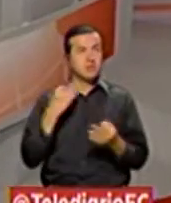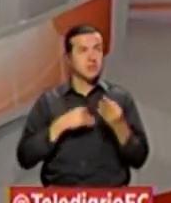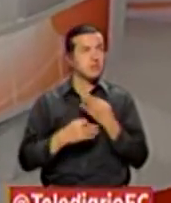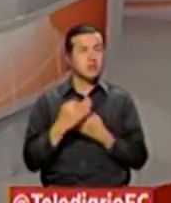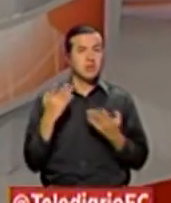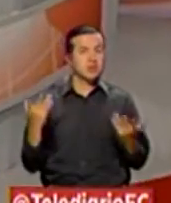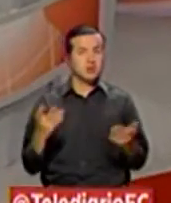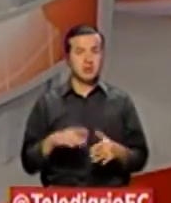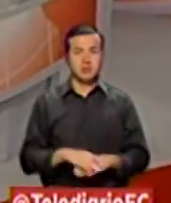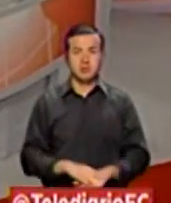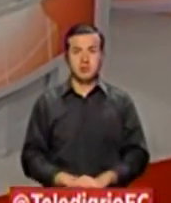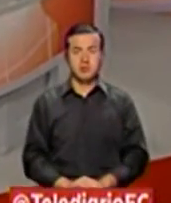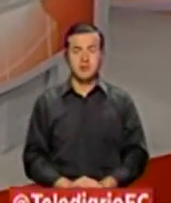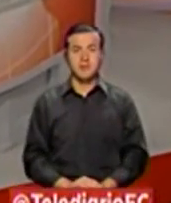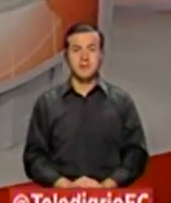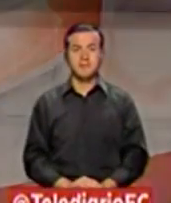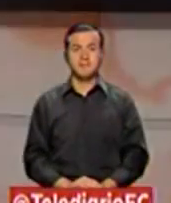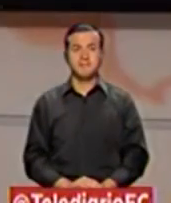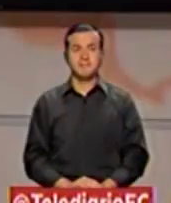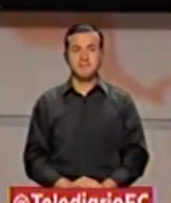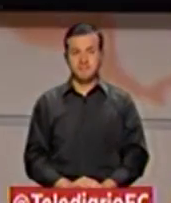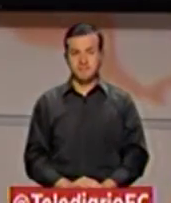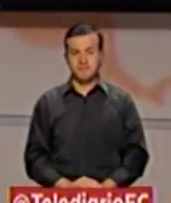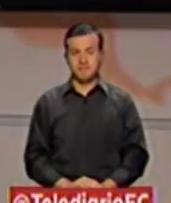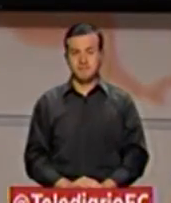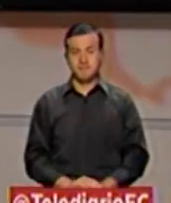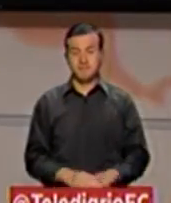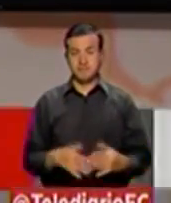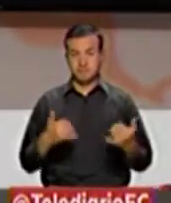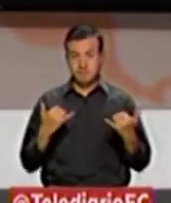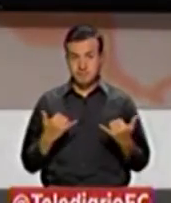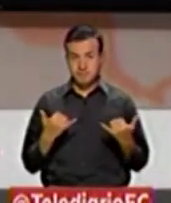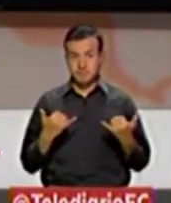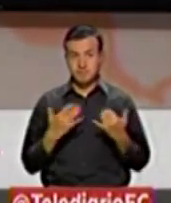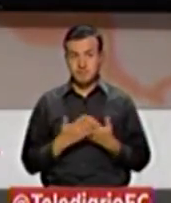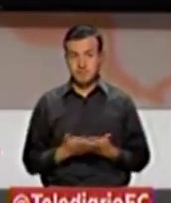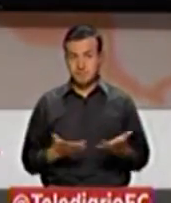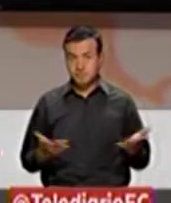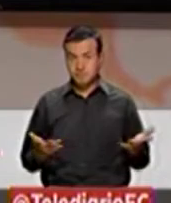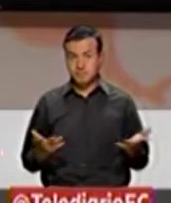esperar en estas circunstancias. Mire, esta es una parte